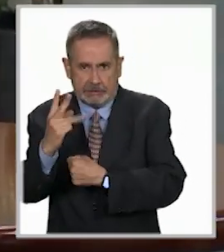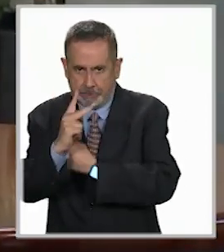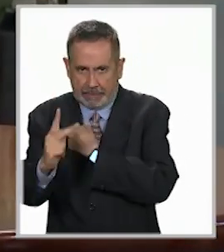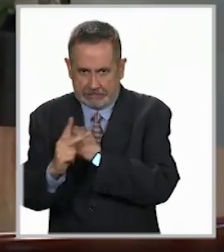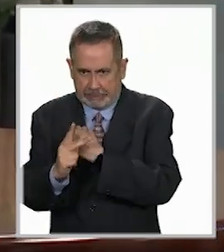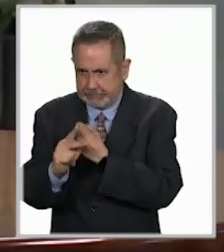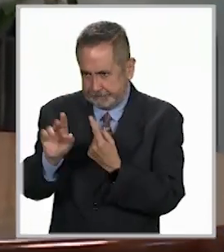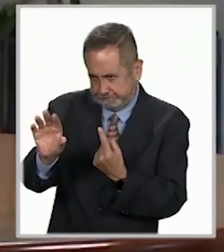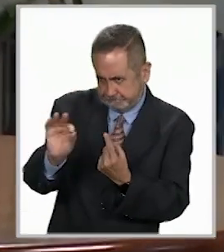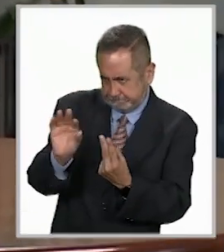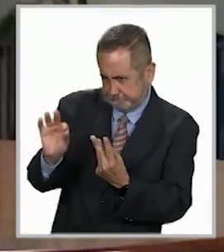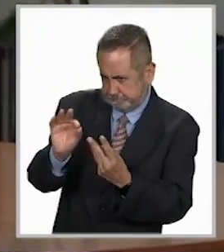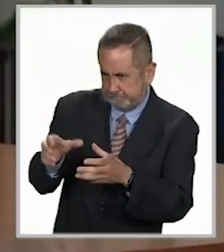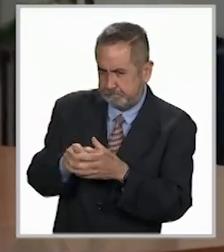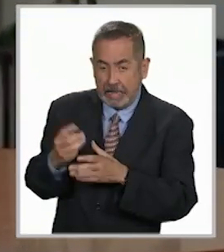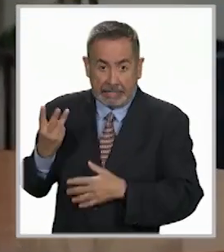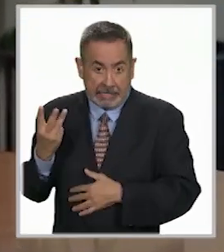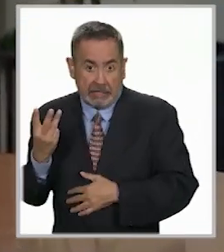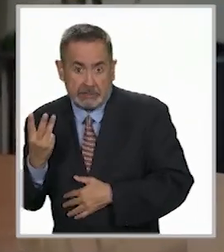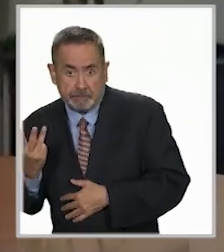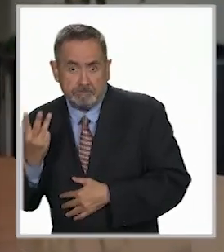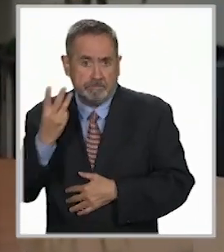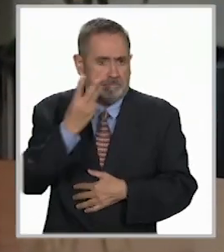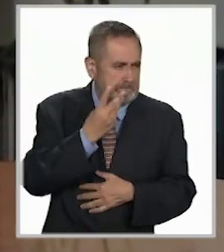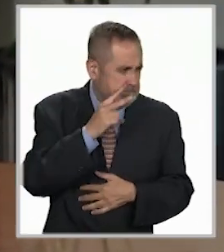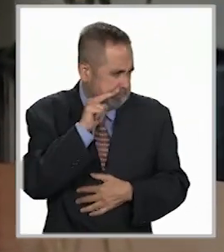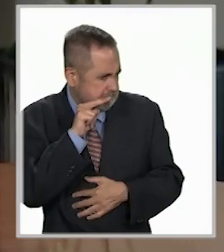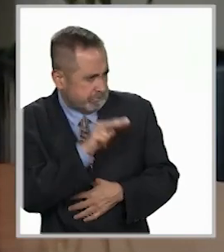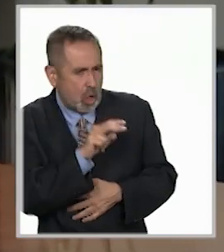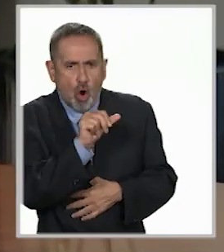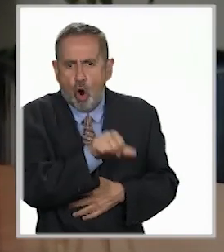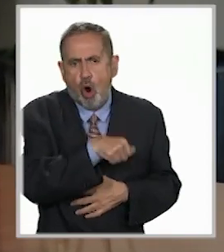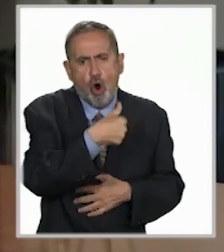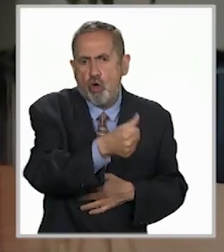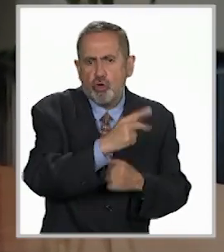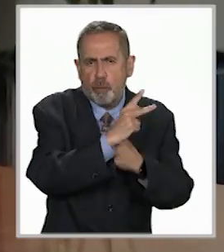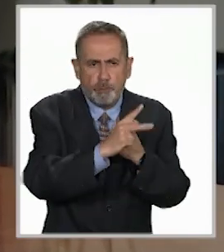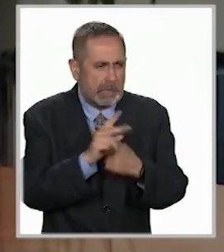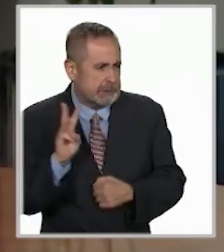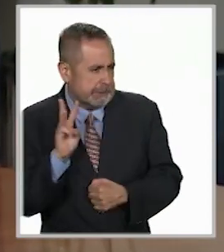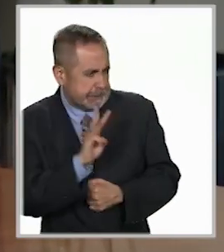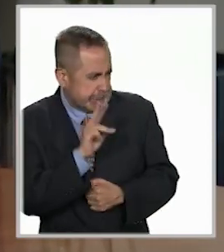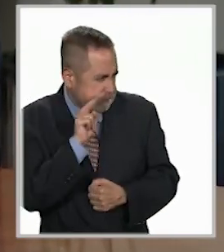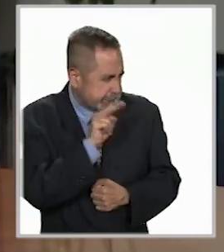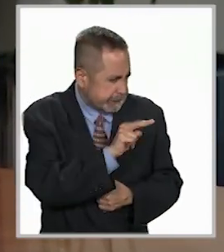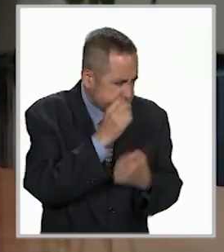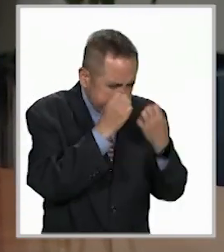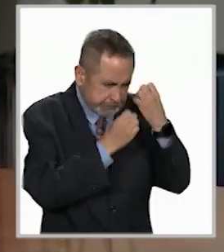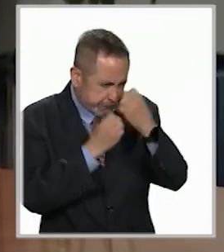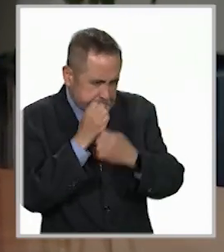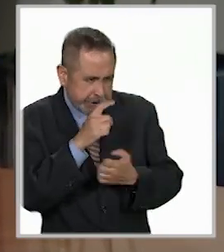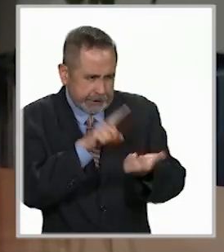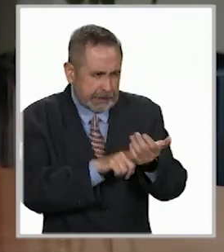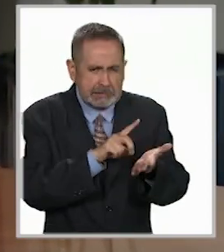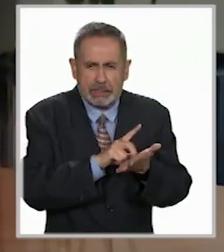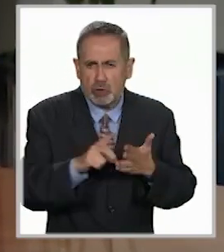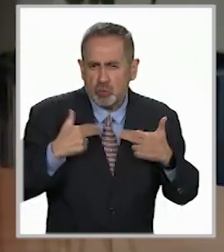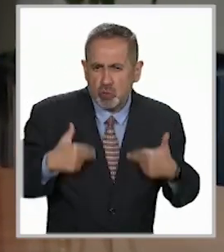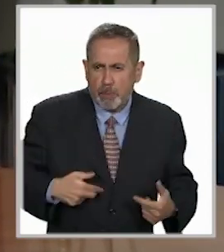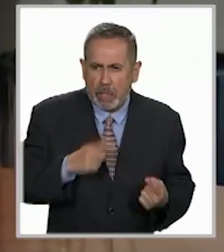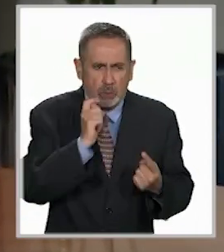3 estados que se encargan de monitorear y de realizar un informe específico al analizar la situación de derechos humanos de un